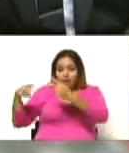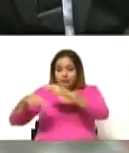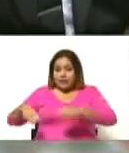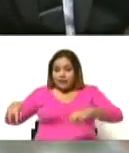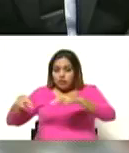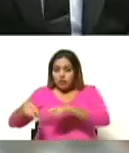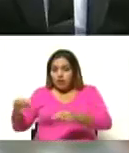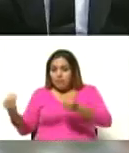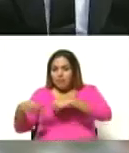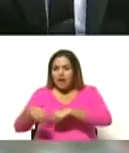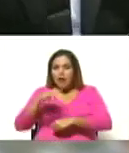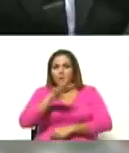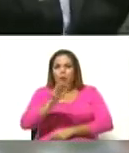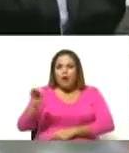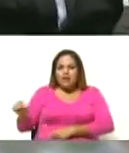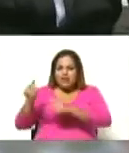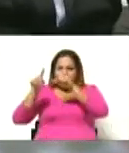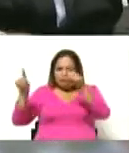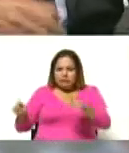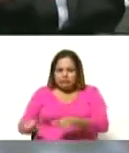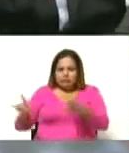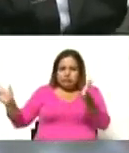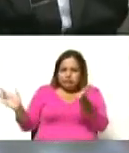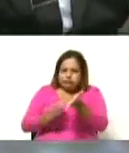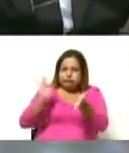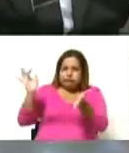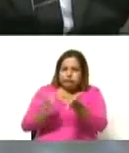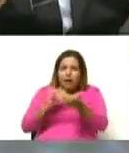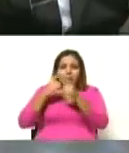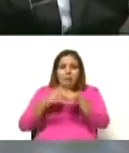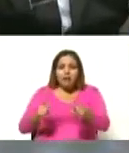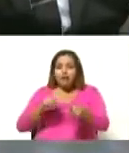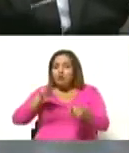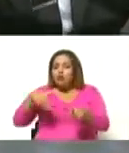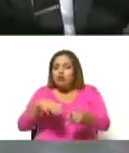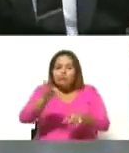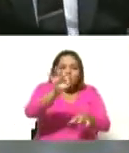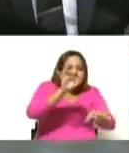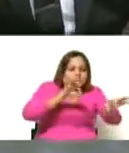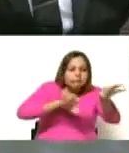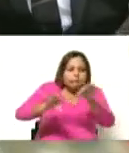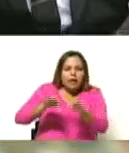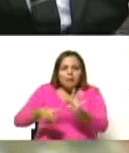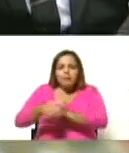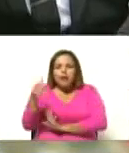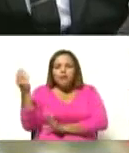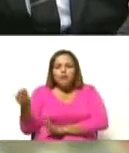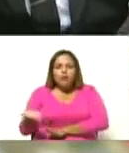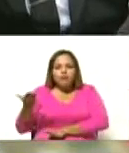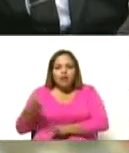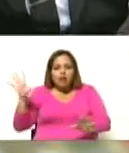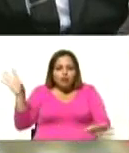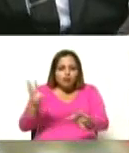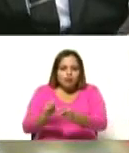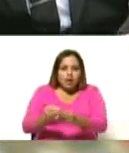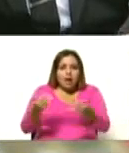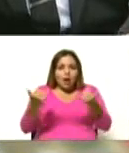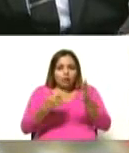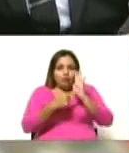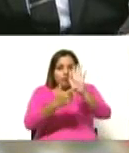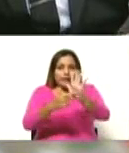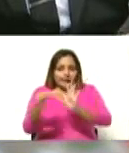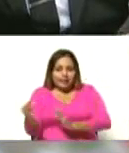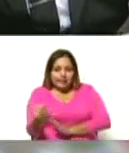Interlaces tiene más de 40 láminas, pero nosotros, en función del tiempo, hemos agarrado los más significativos. En este sentido, vamos a poner la